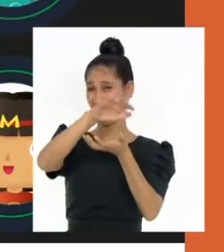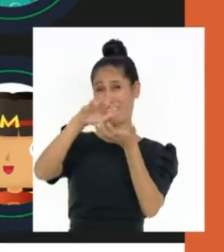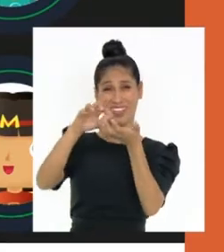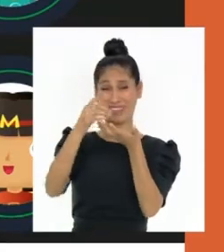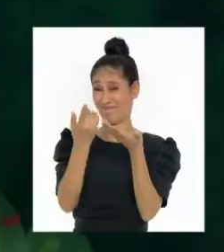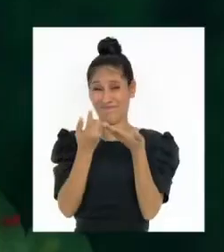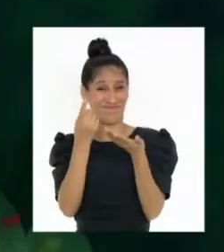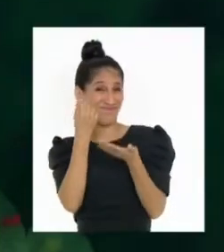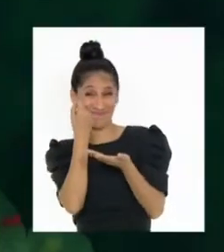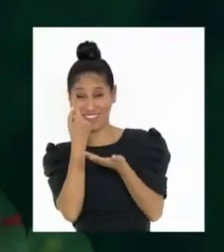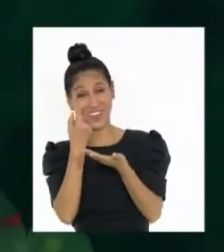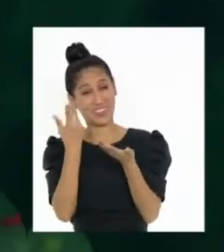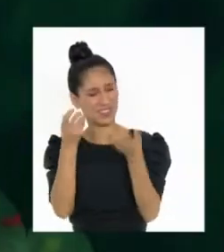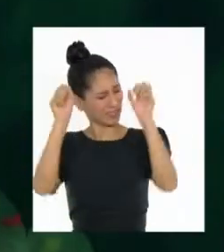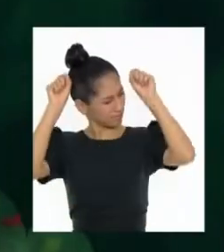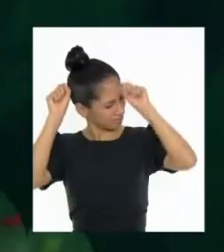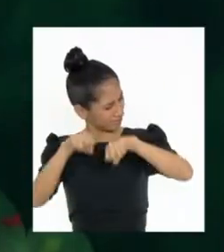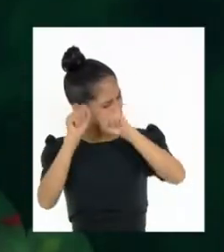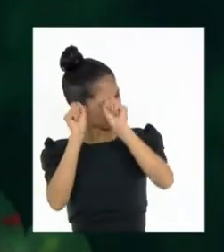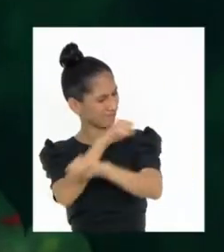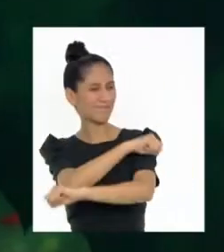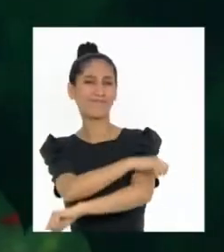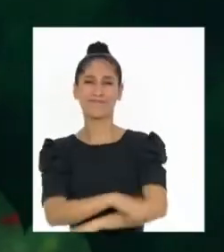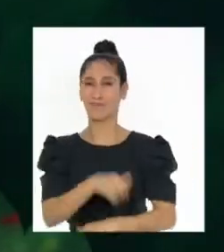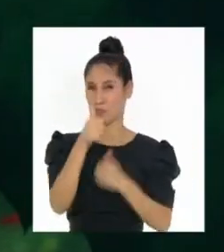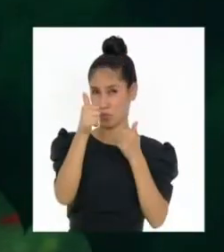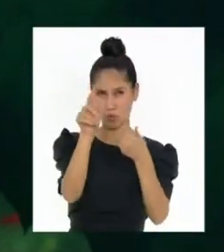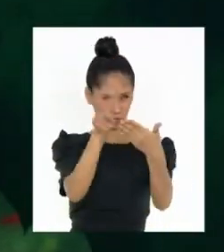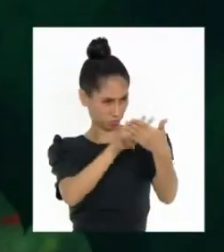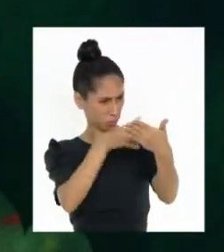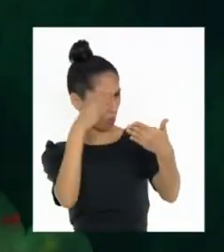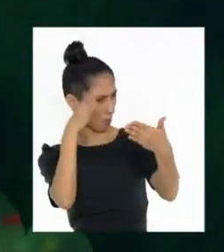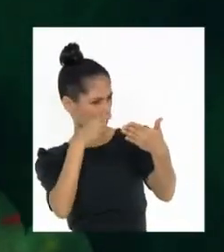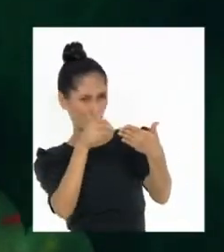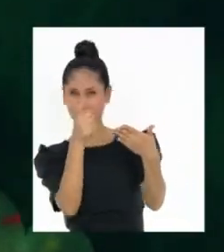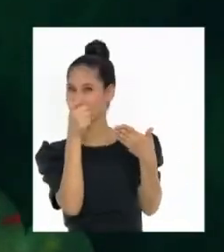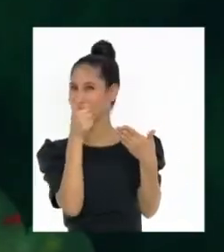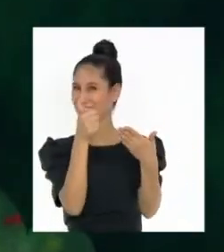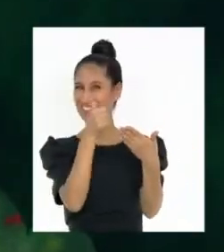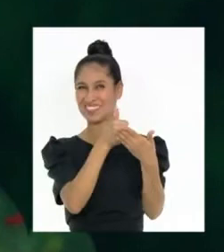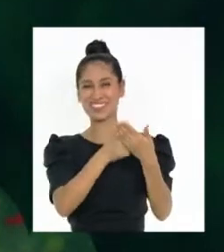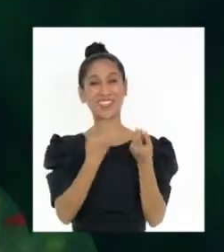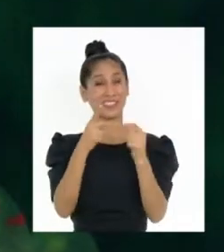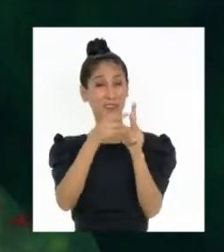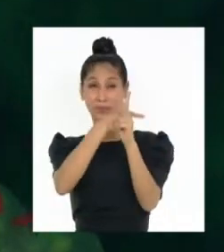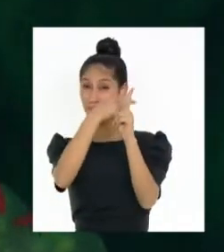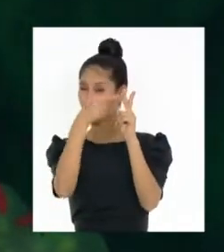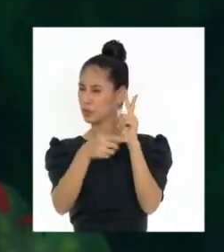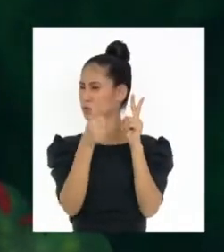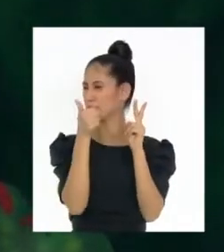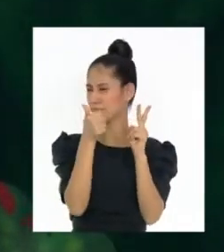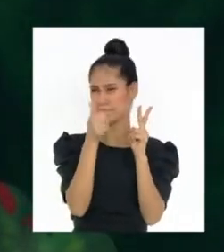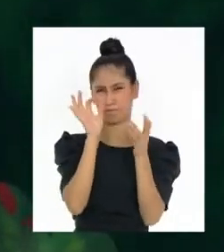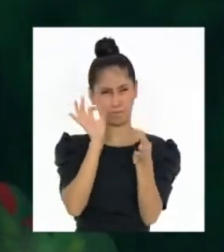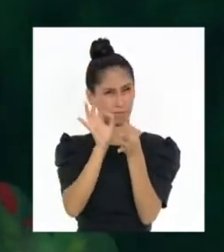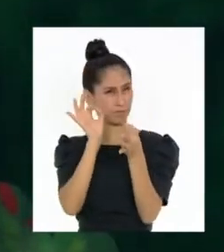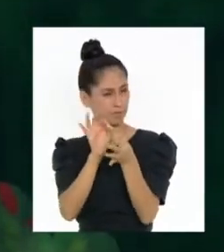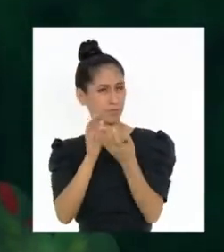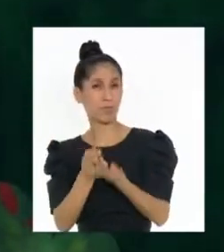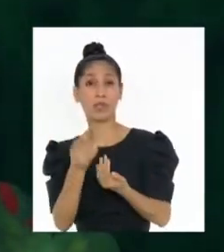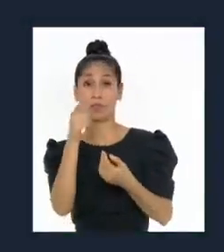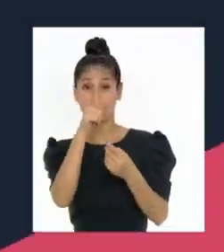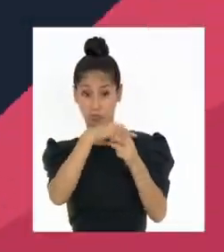la situación. ¡Excelentes observaciones, María, Edwin e Yari! Estos son dos puntos muy importantes para dar